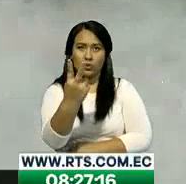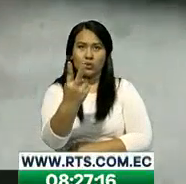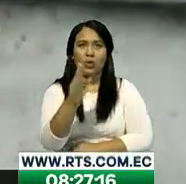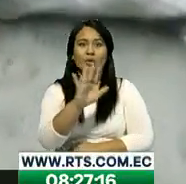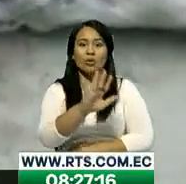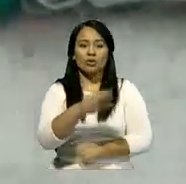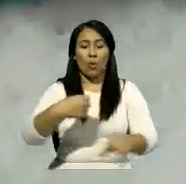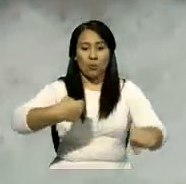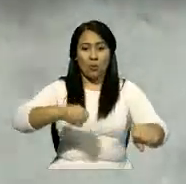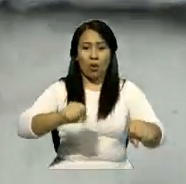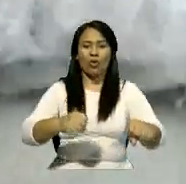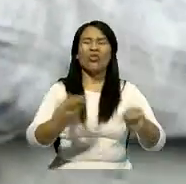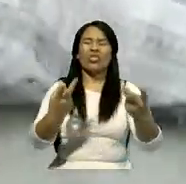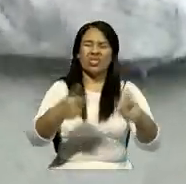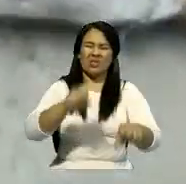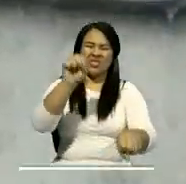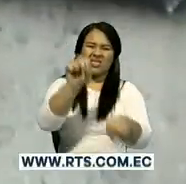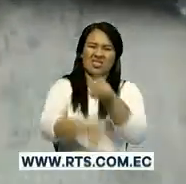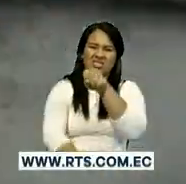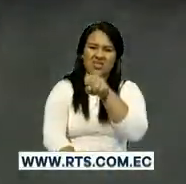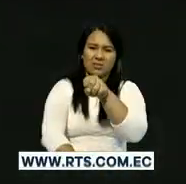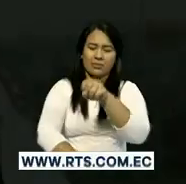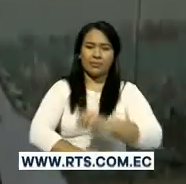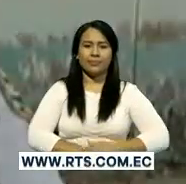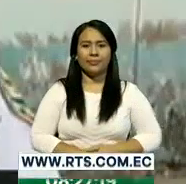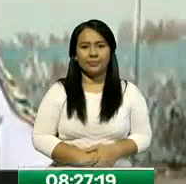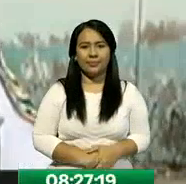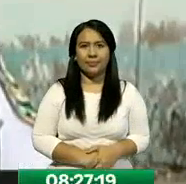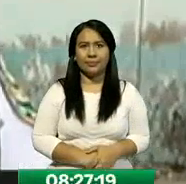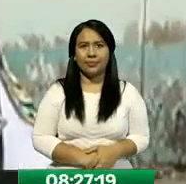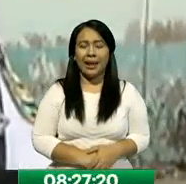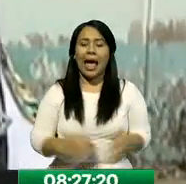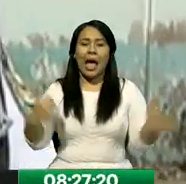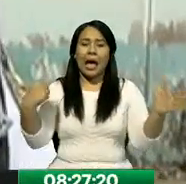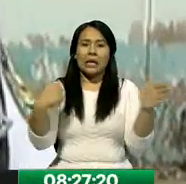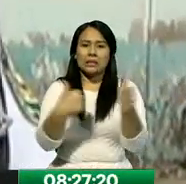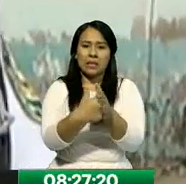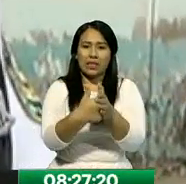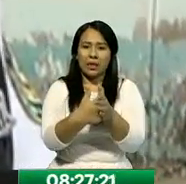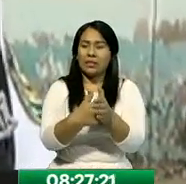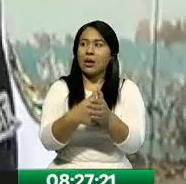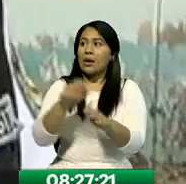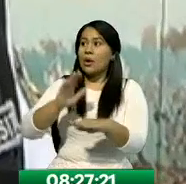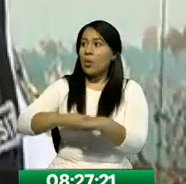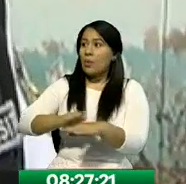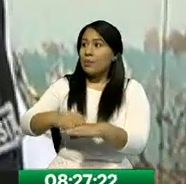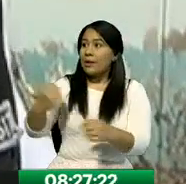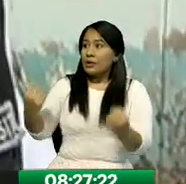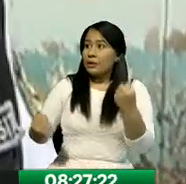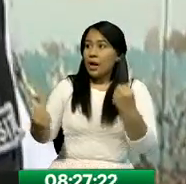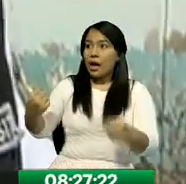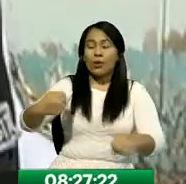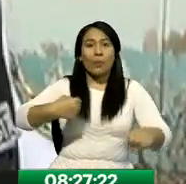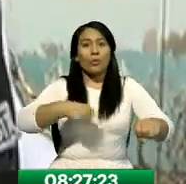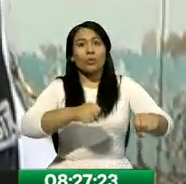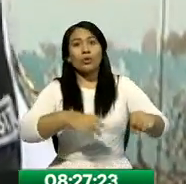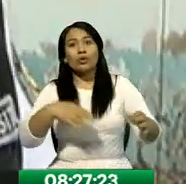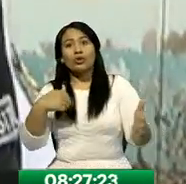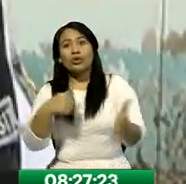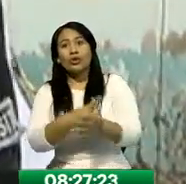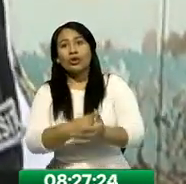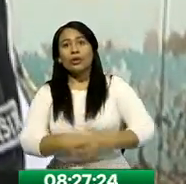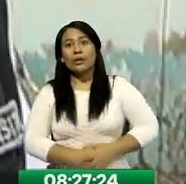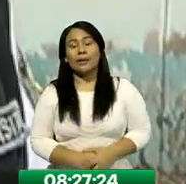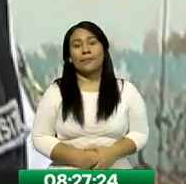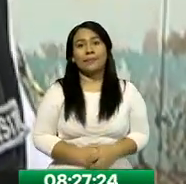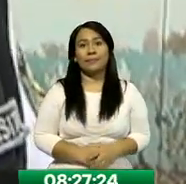pequeño vehículo también resultó con varios daños. Ha habido un accidente de tipología choque lateral perpendicular entre